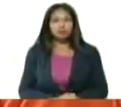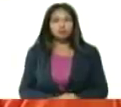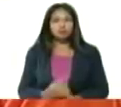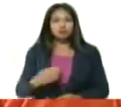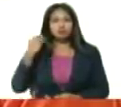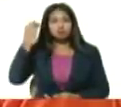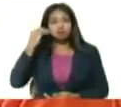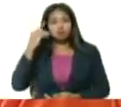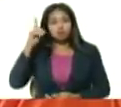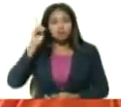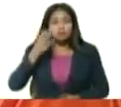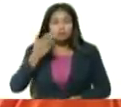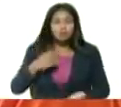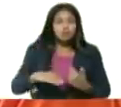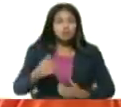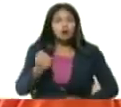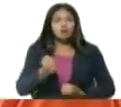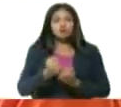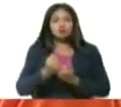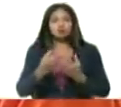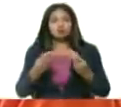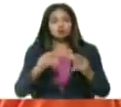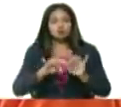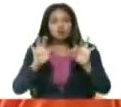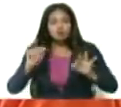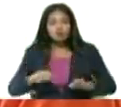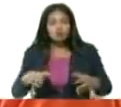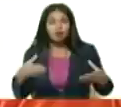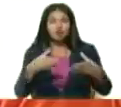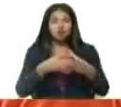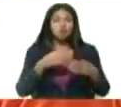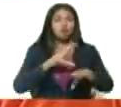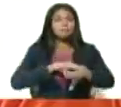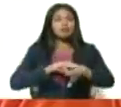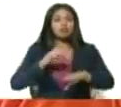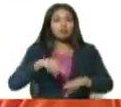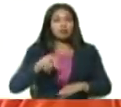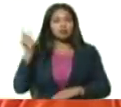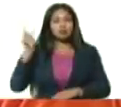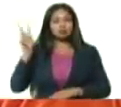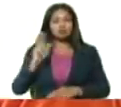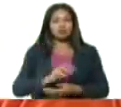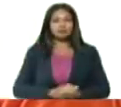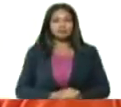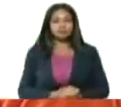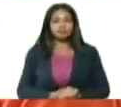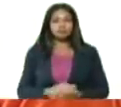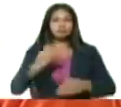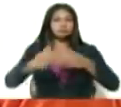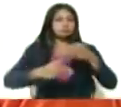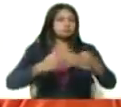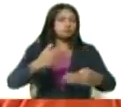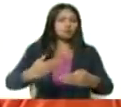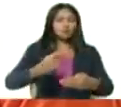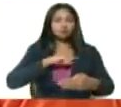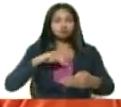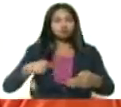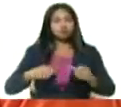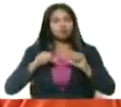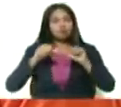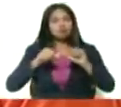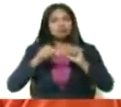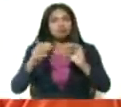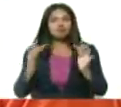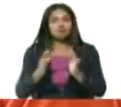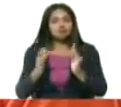apoyar mucho al equipo médico de Venezuela. En adelante vamos a mantener en